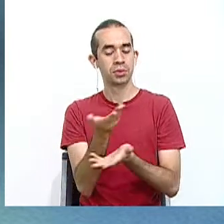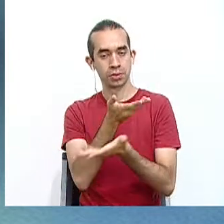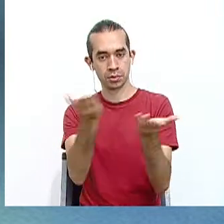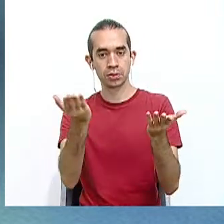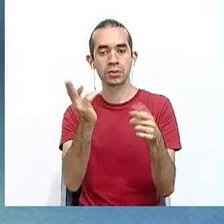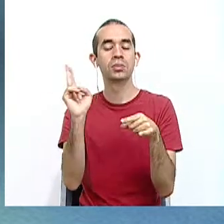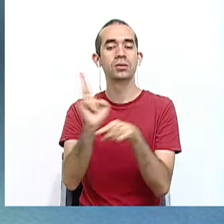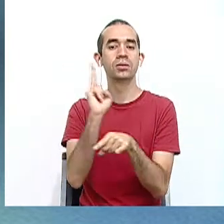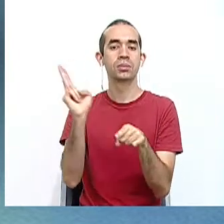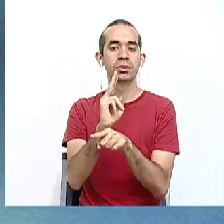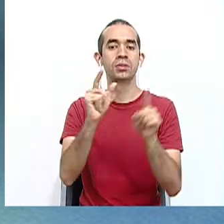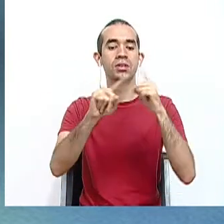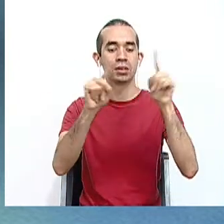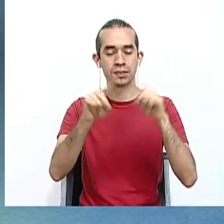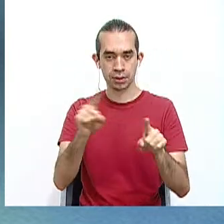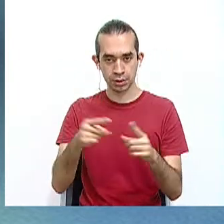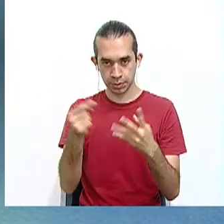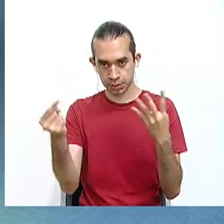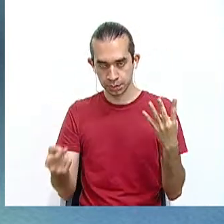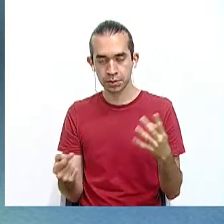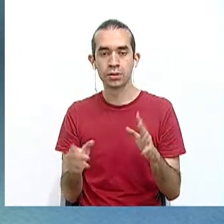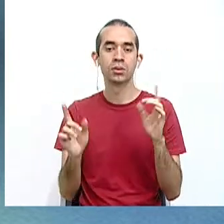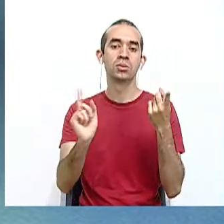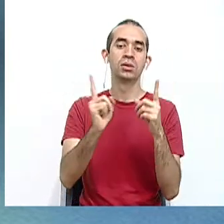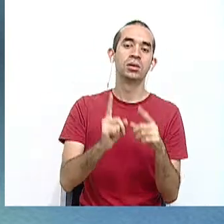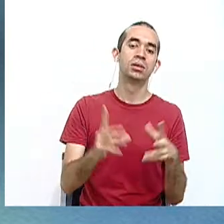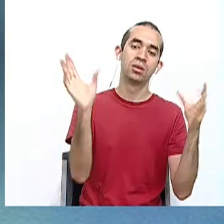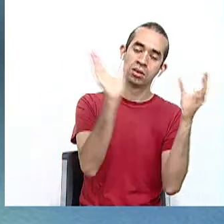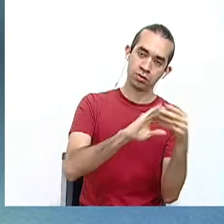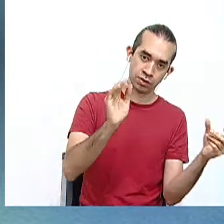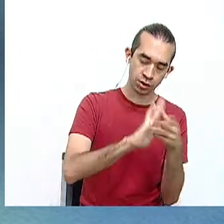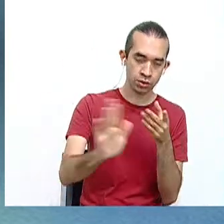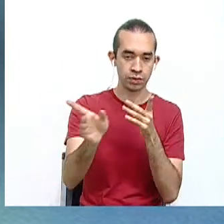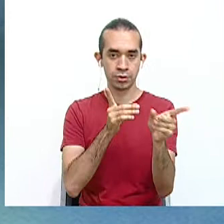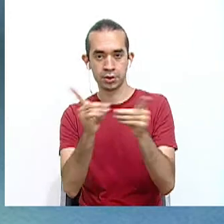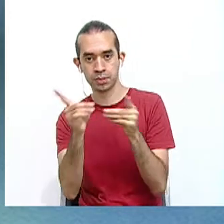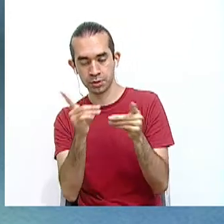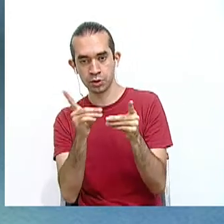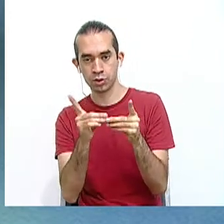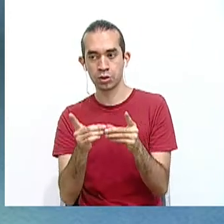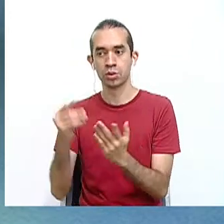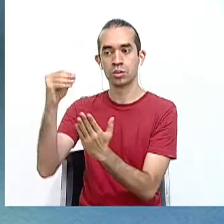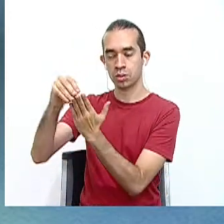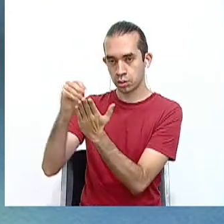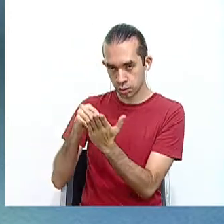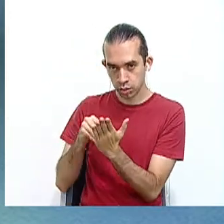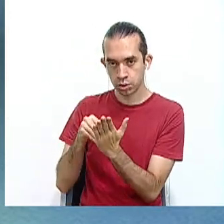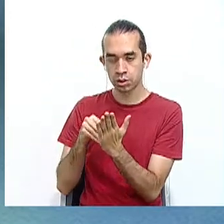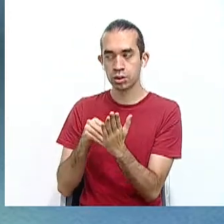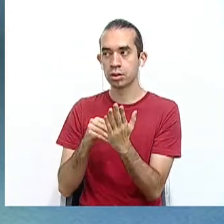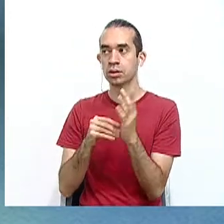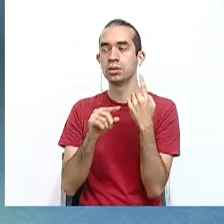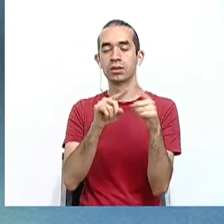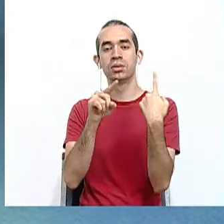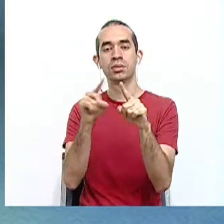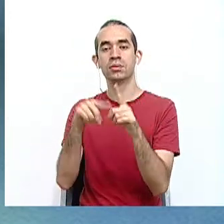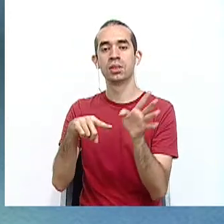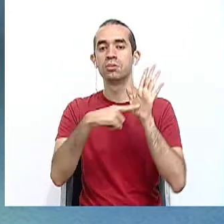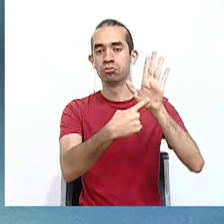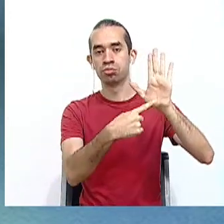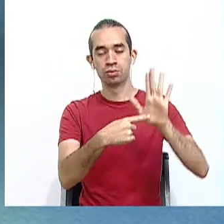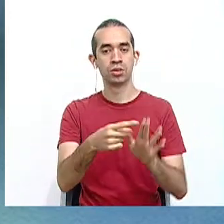a utilizar diferentes elementos como la narración, la descripción, la toma de notas, diferentes referentes